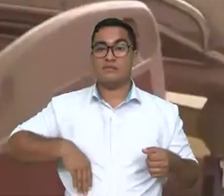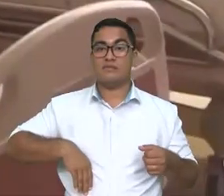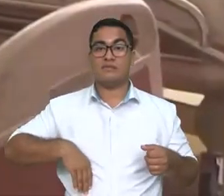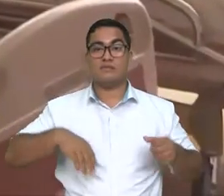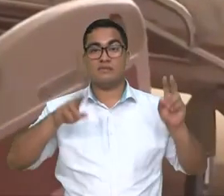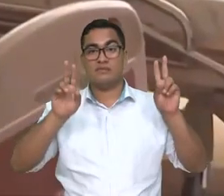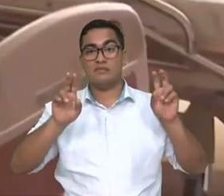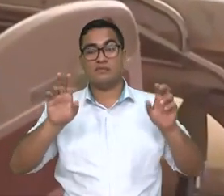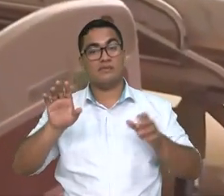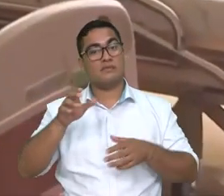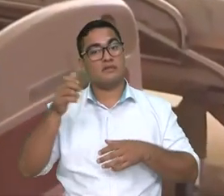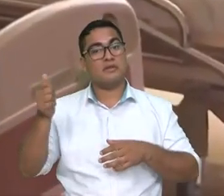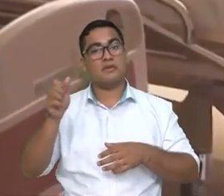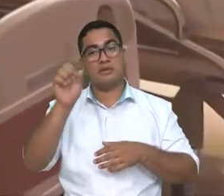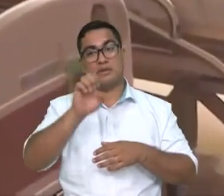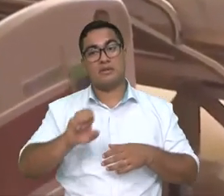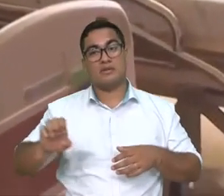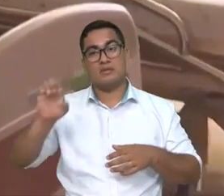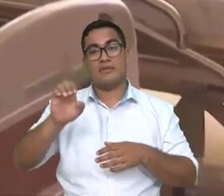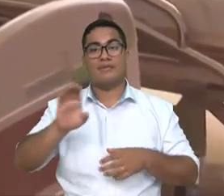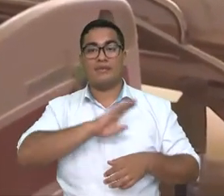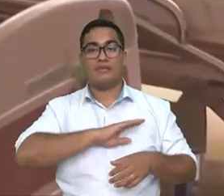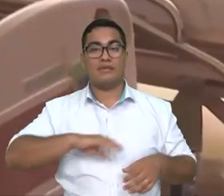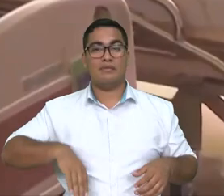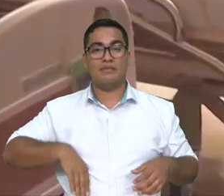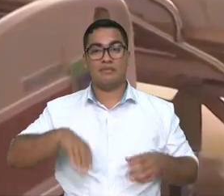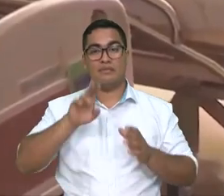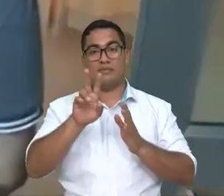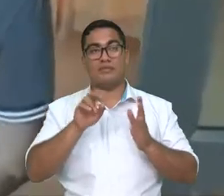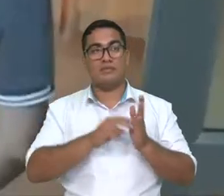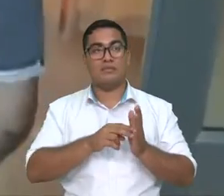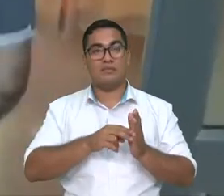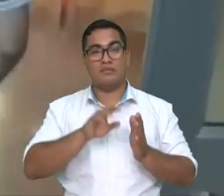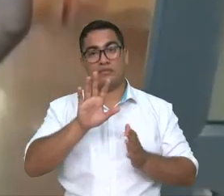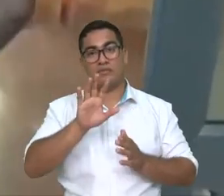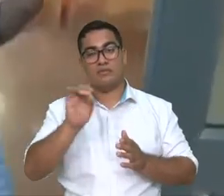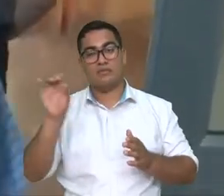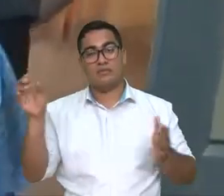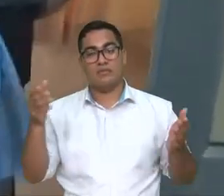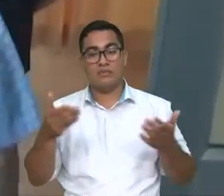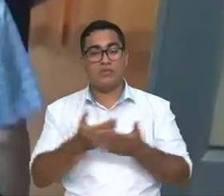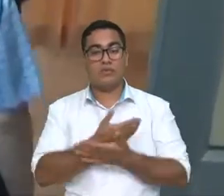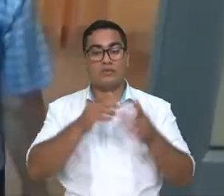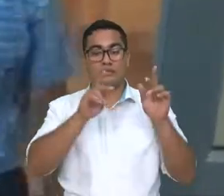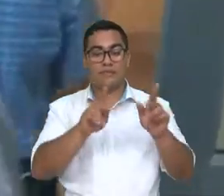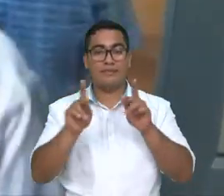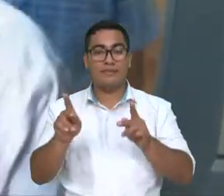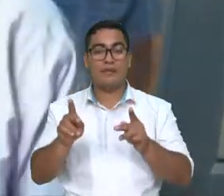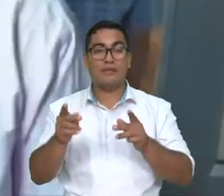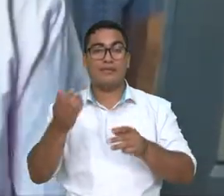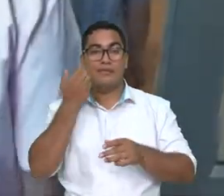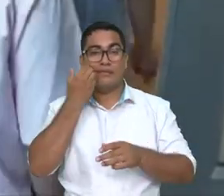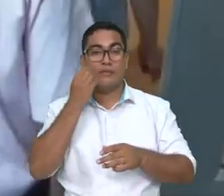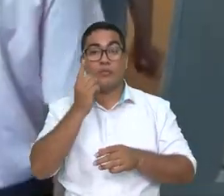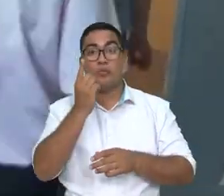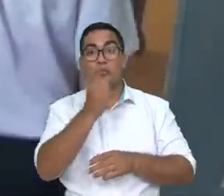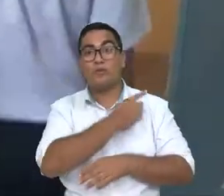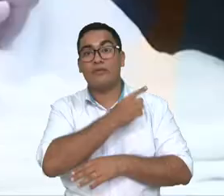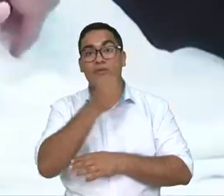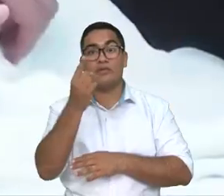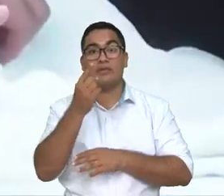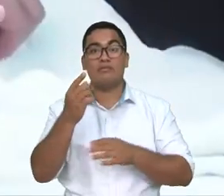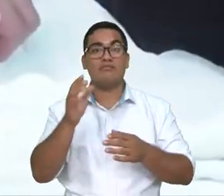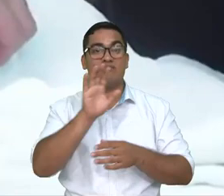otras europeas. España registra más de 2.500 casos nuevos de coronavirus en un día y la cifra de fallecidos se eleva